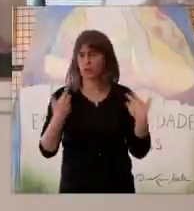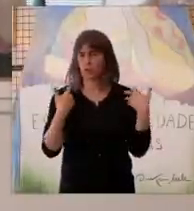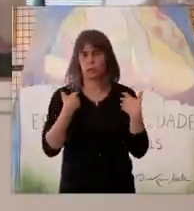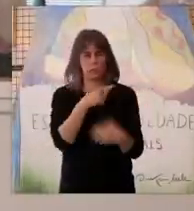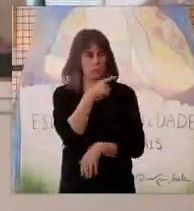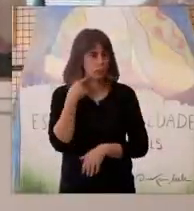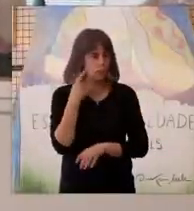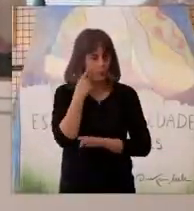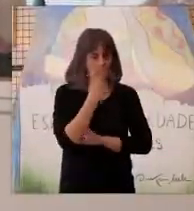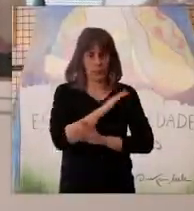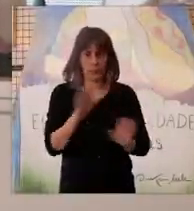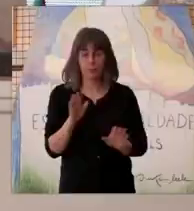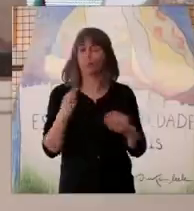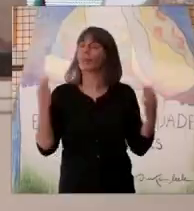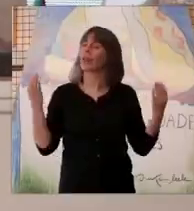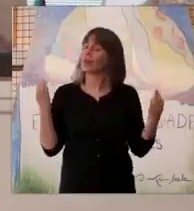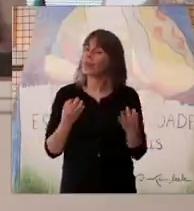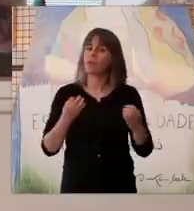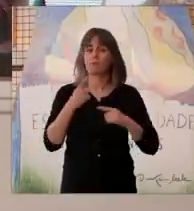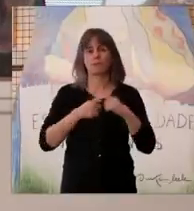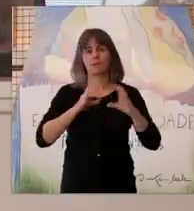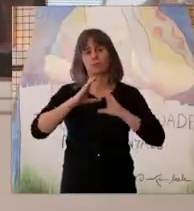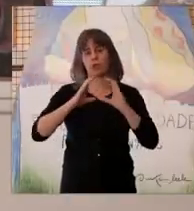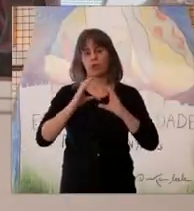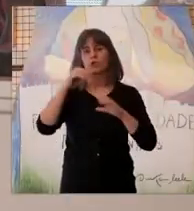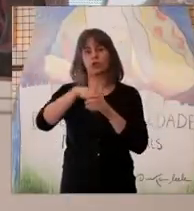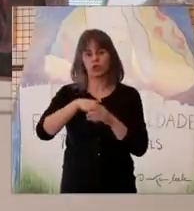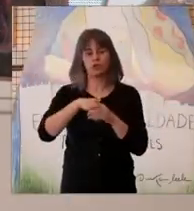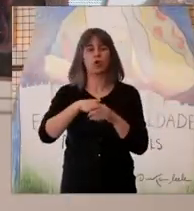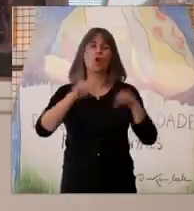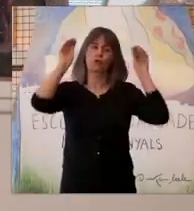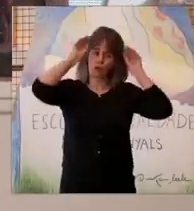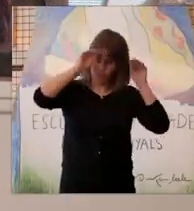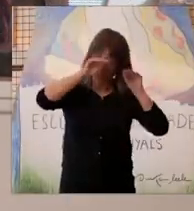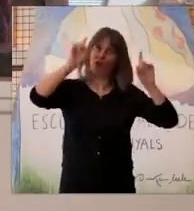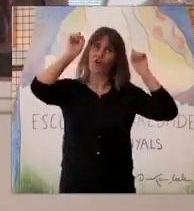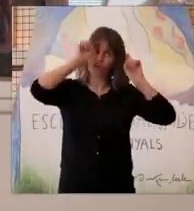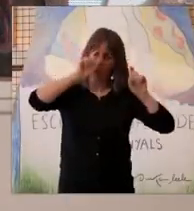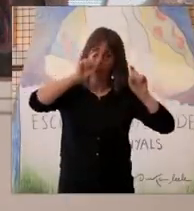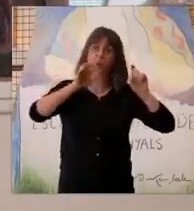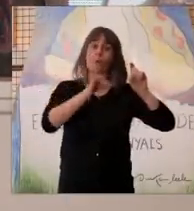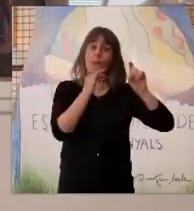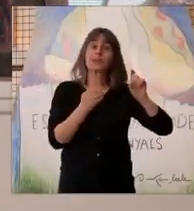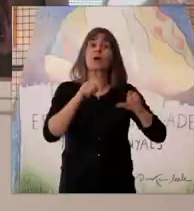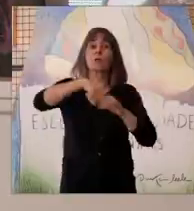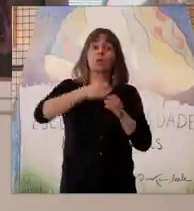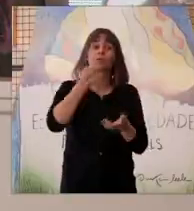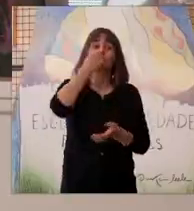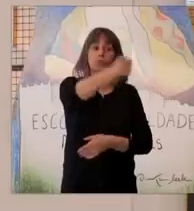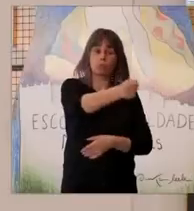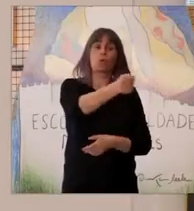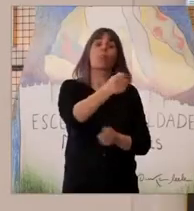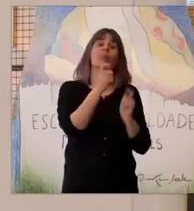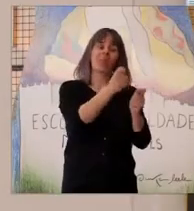dotemos a los medios de comunicación no solo de formaciones y de Educación que se ve un puesto y de poder y recurso y que se